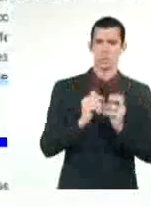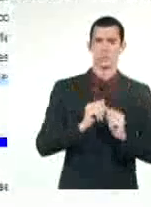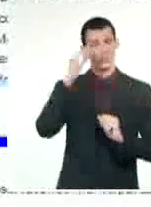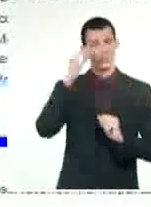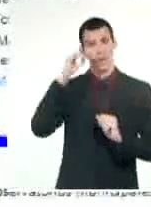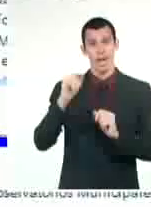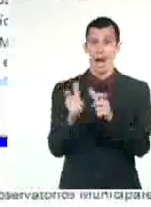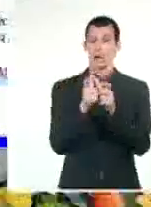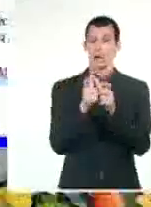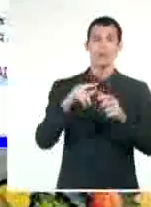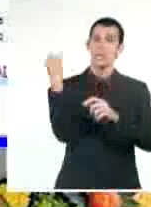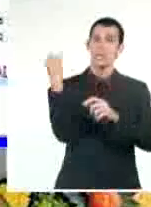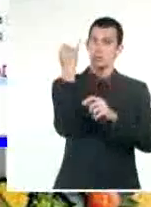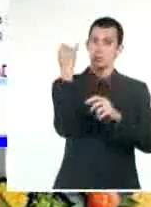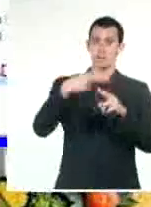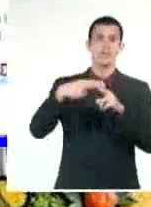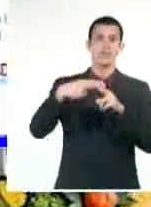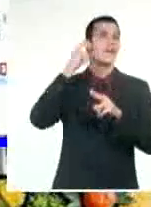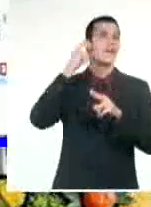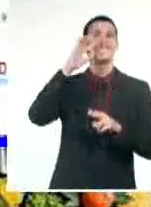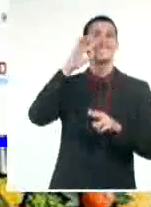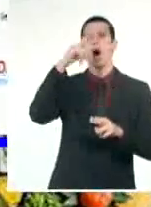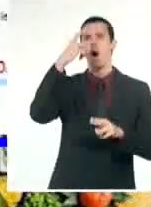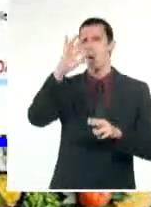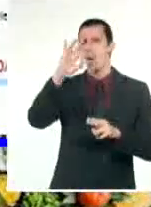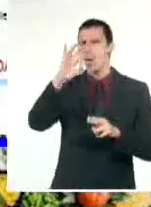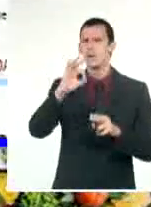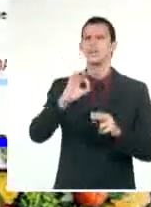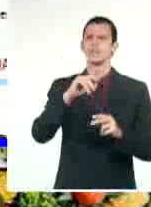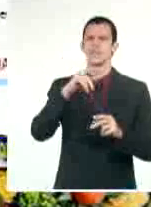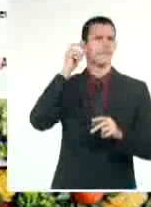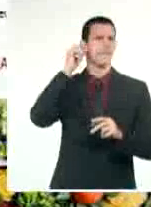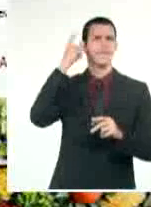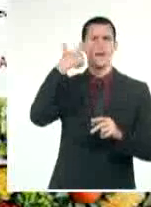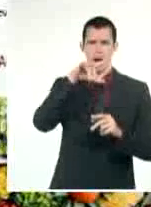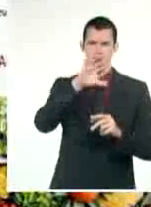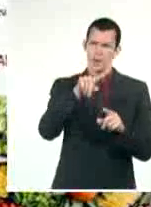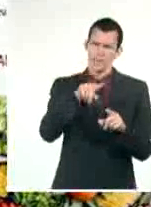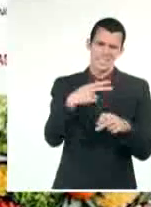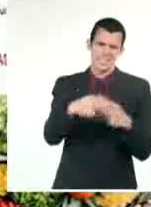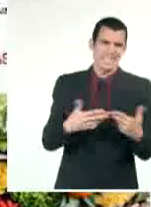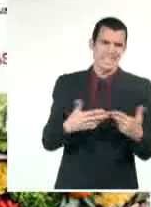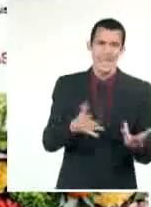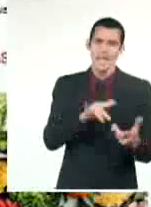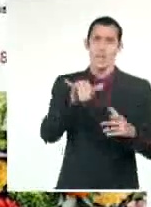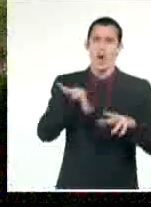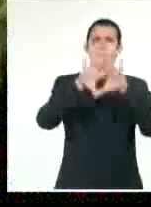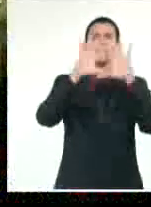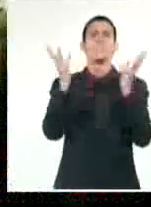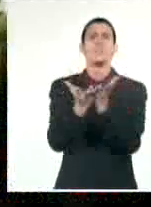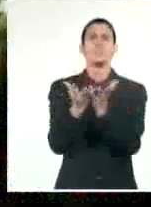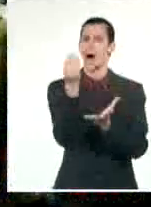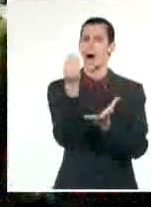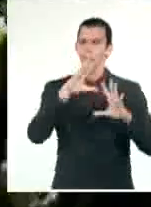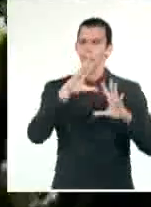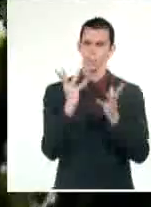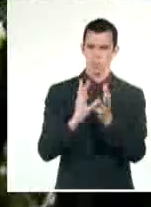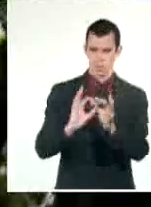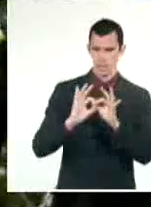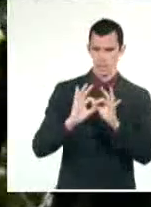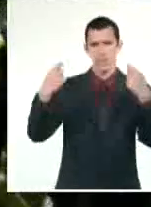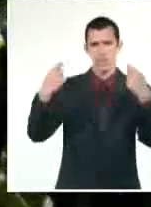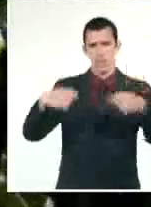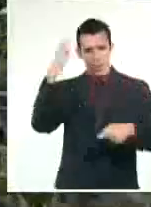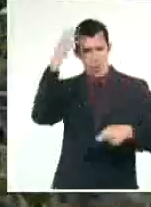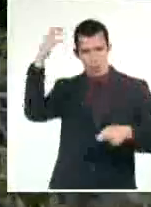mes, los eventos ayudarán a respaldar la elaboración de los planes de acción municipales. Se pretende así impulsar la transformación